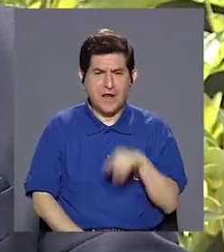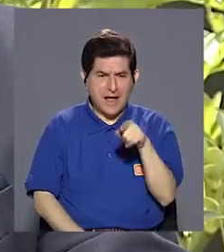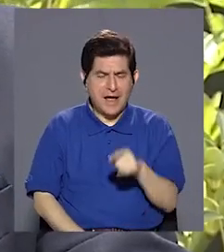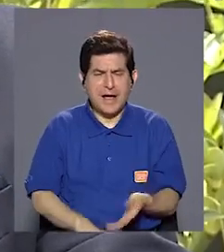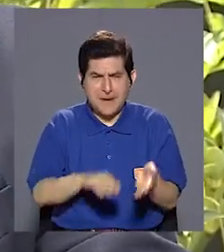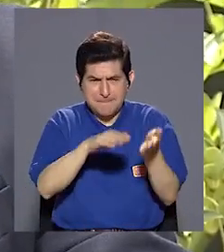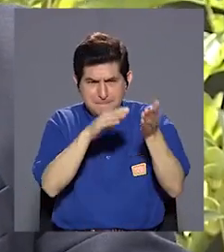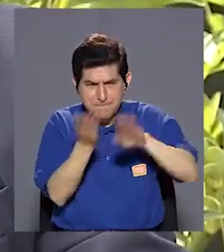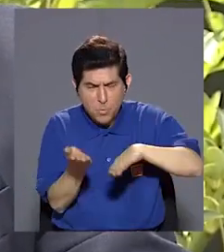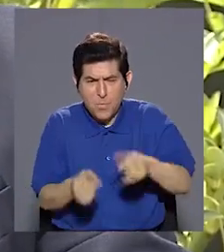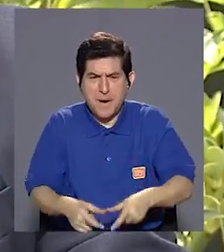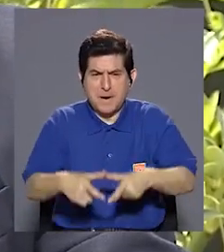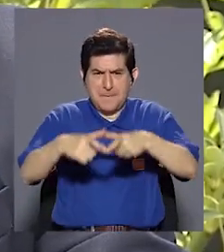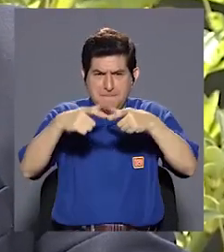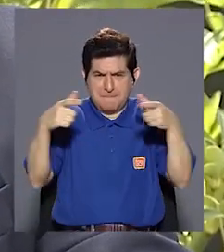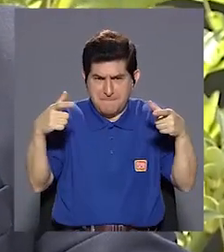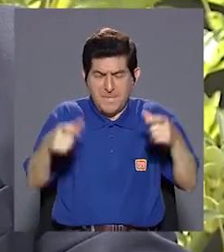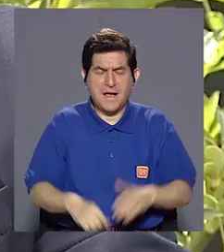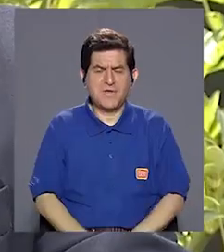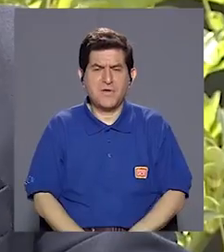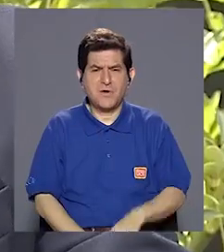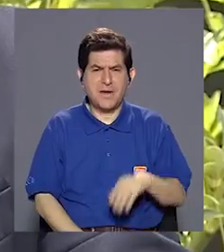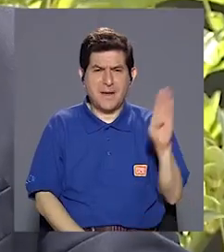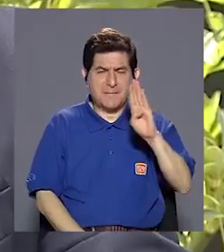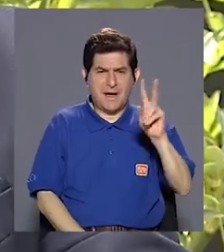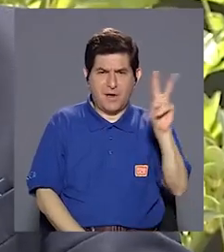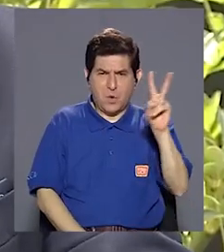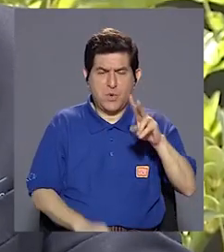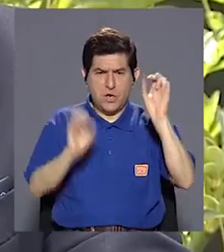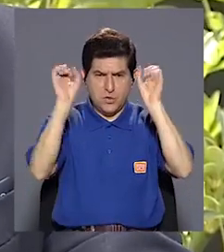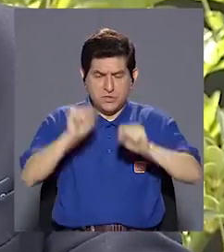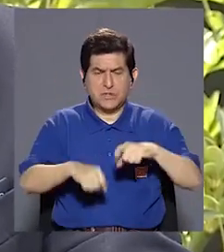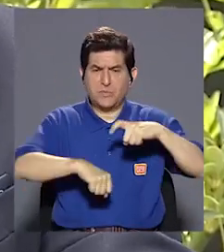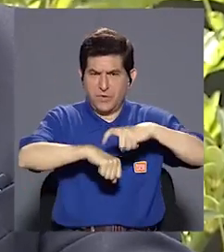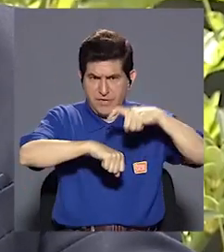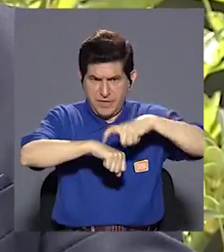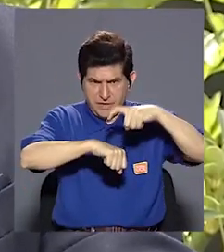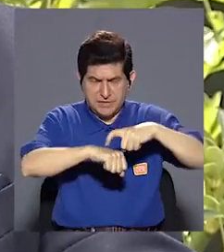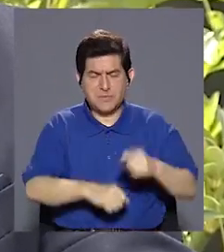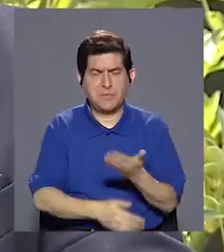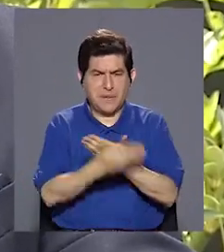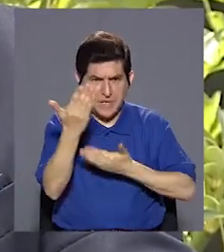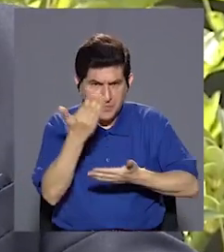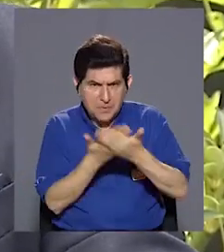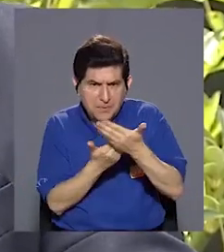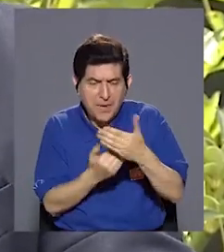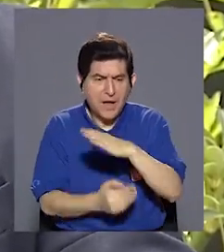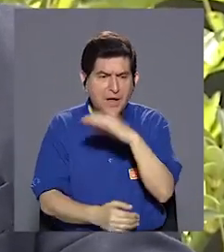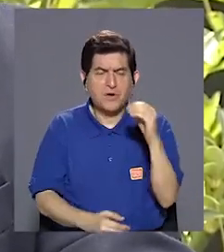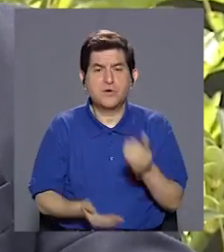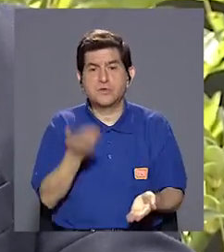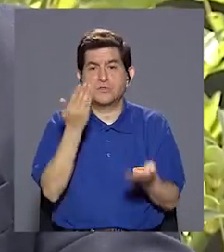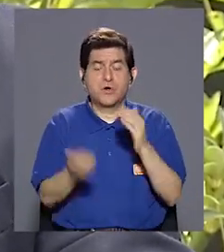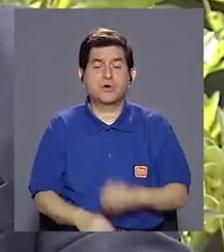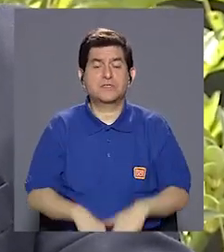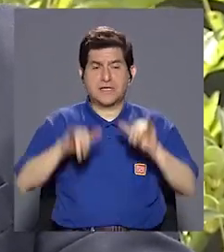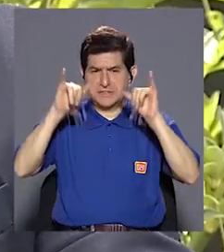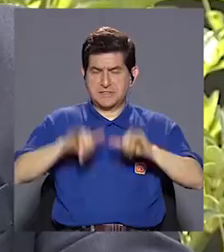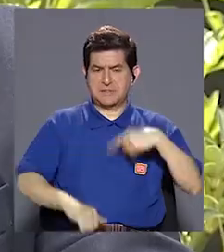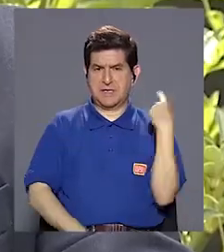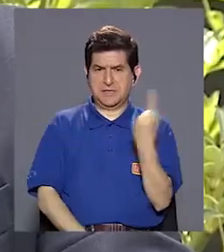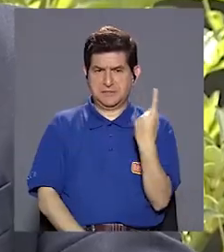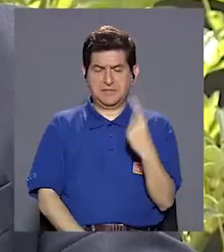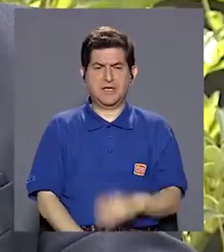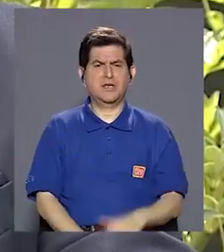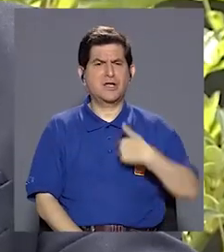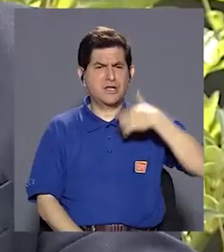matar la mayoría de las bacterias y virus que pueden estar transitoriamente en nuestras manos o incluso las que están de forma